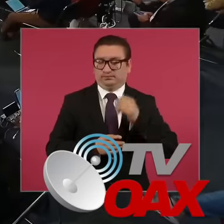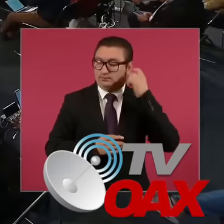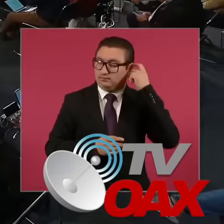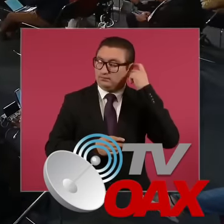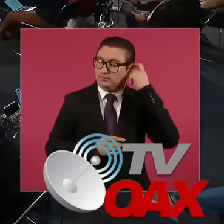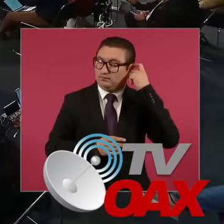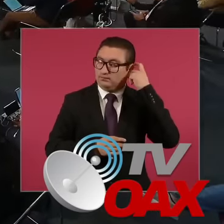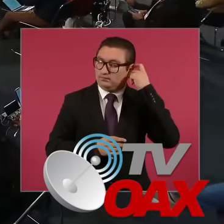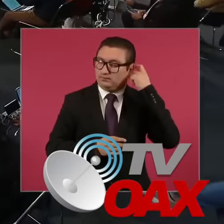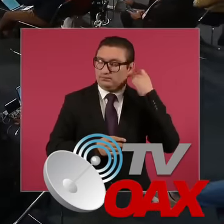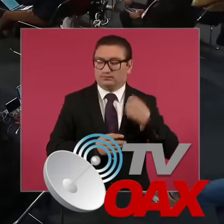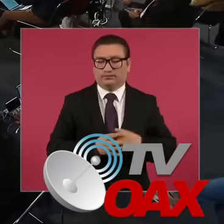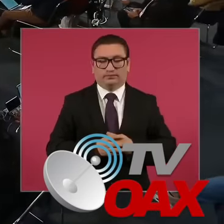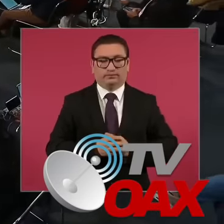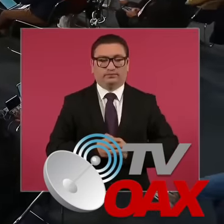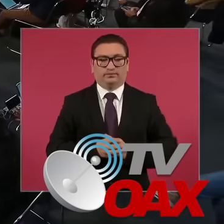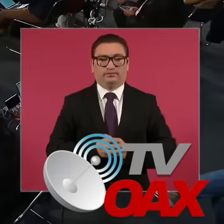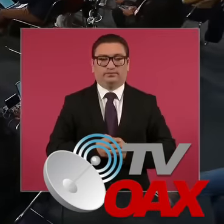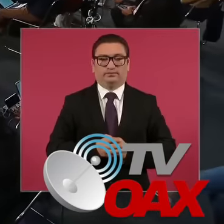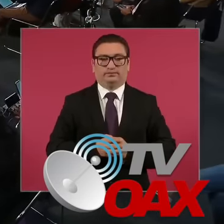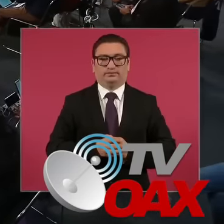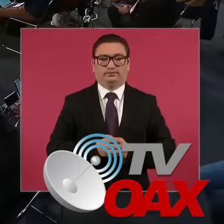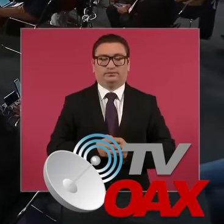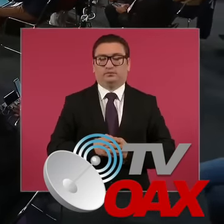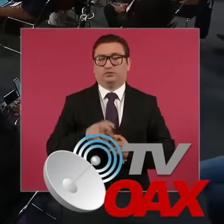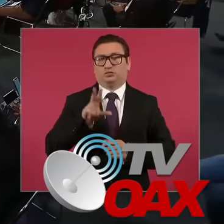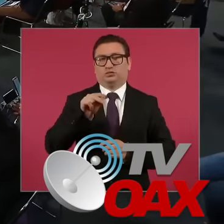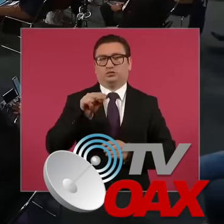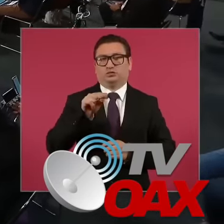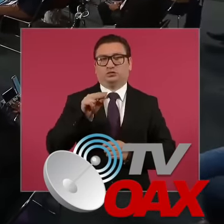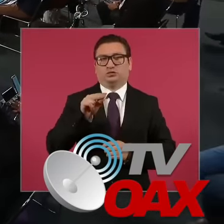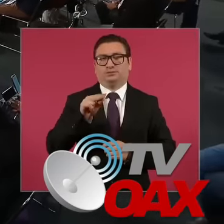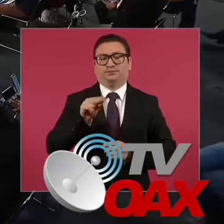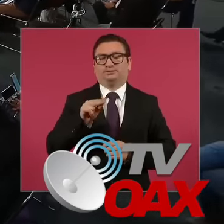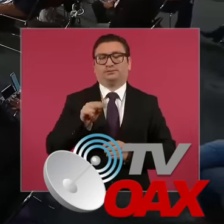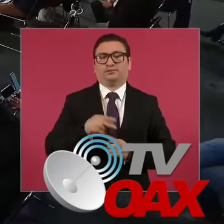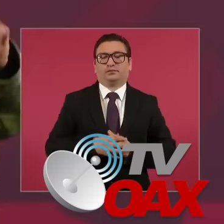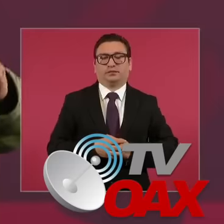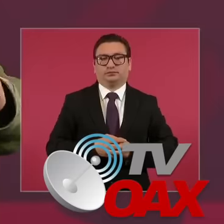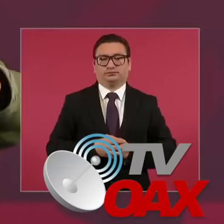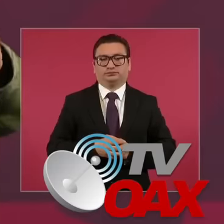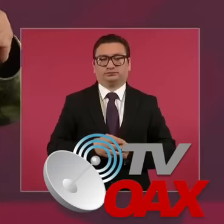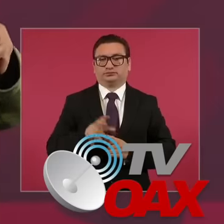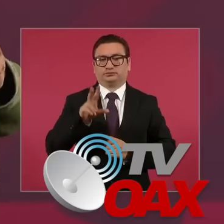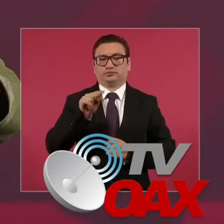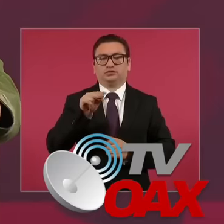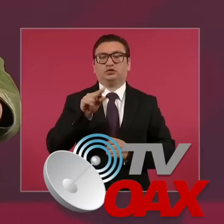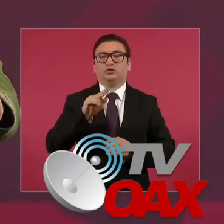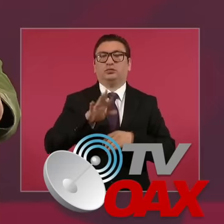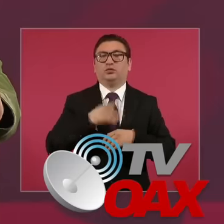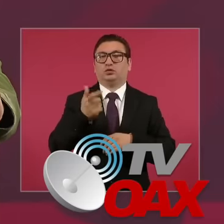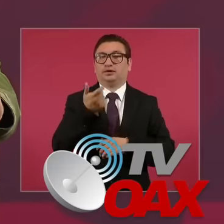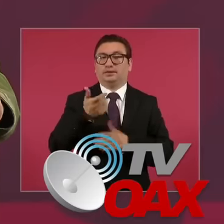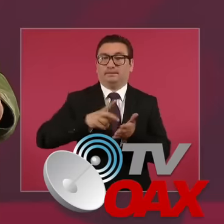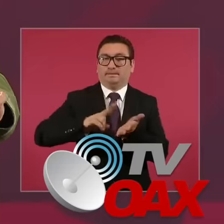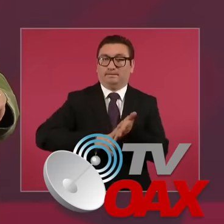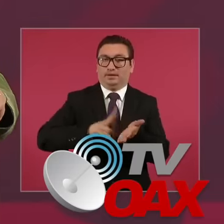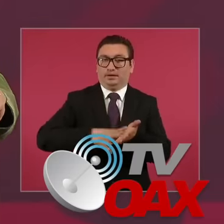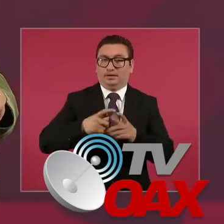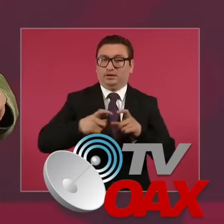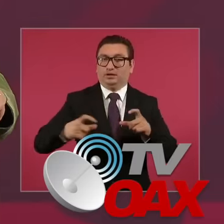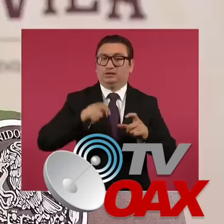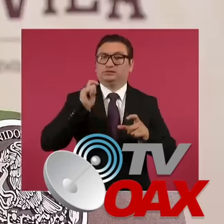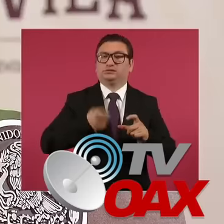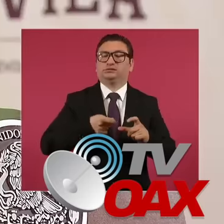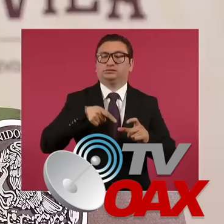¿Se mantiene mínimo en 60 pesos como se había dicho? No, es que no. El precio que tiene el boleto va